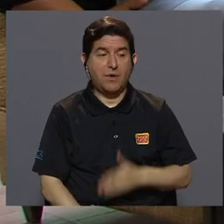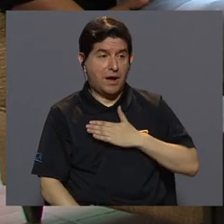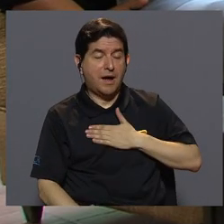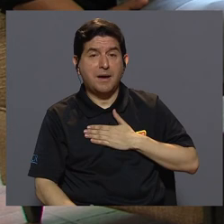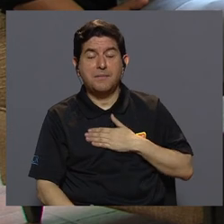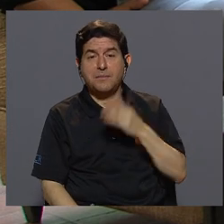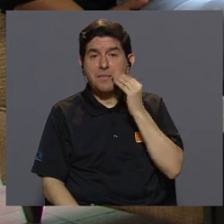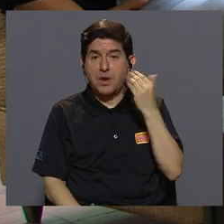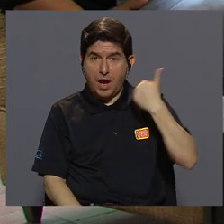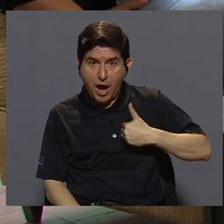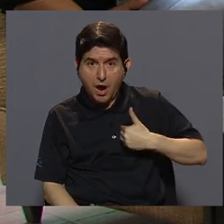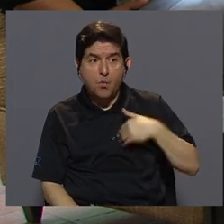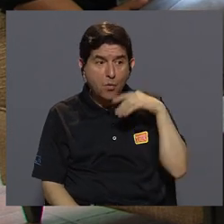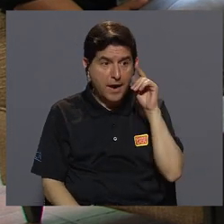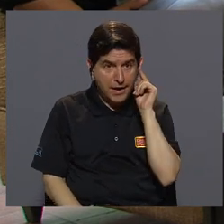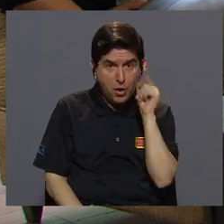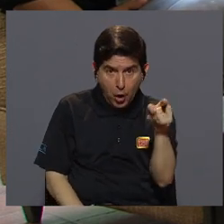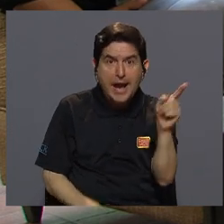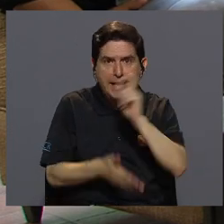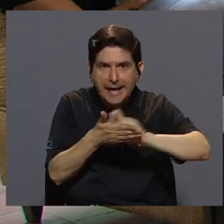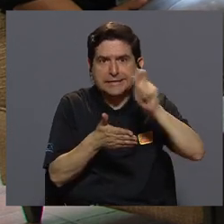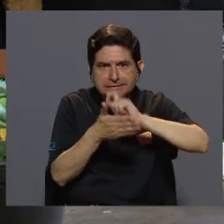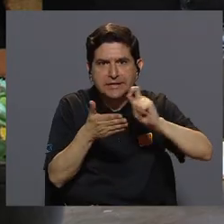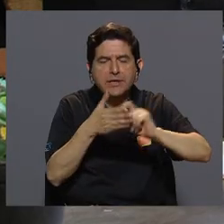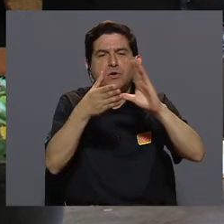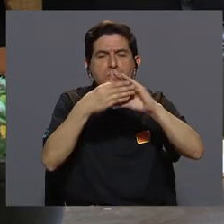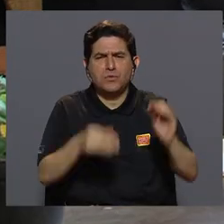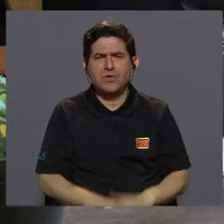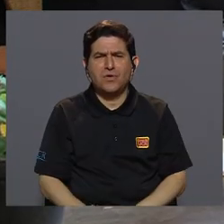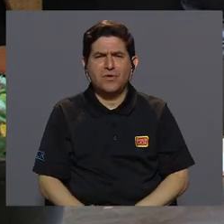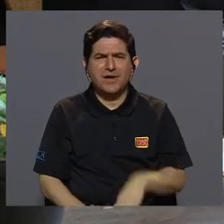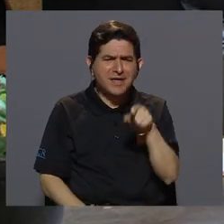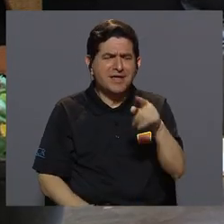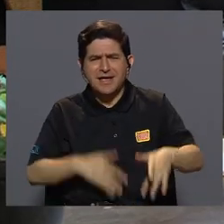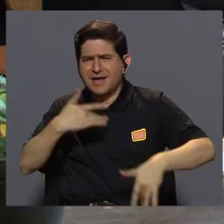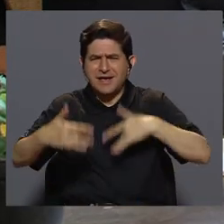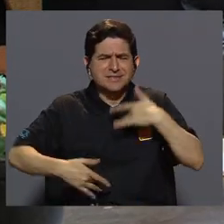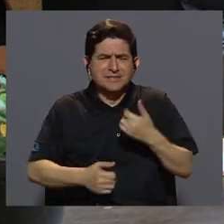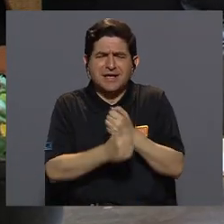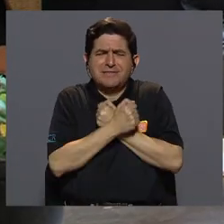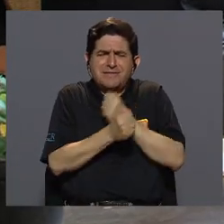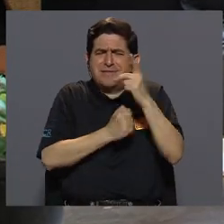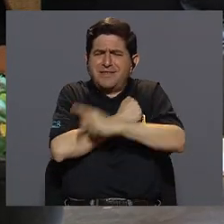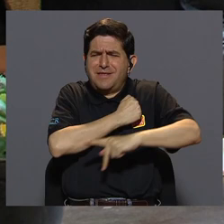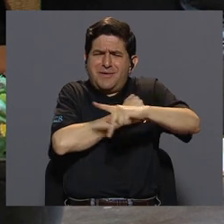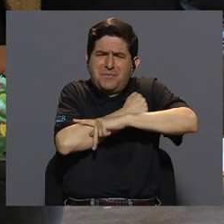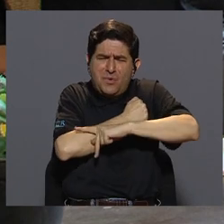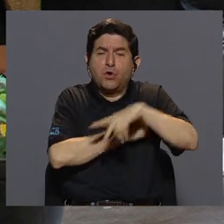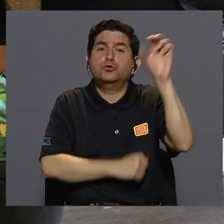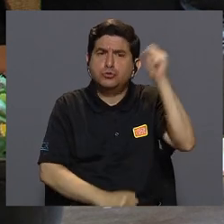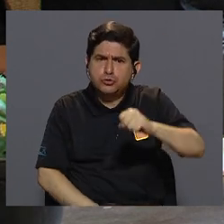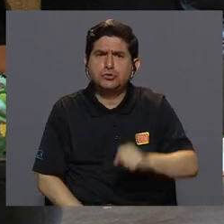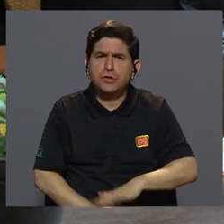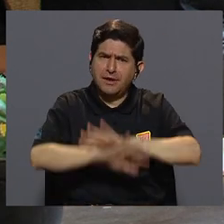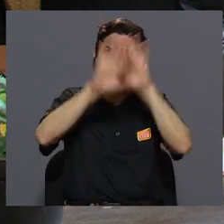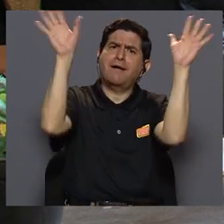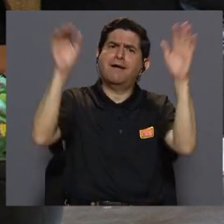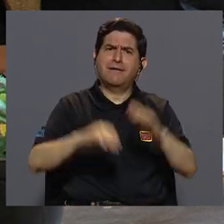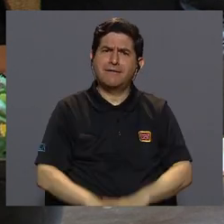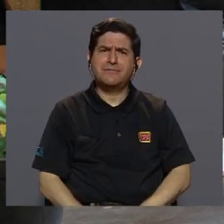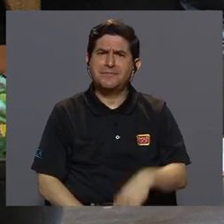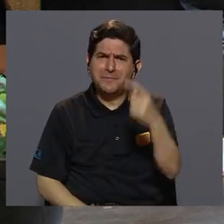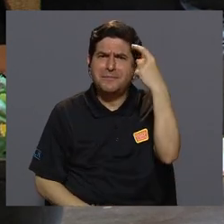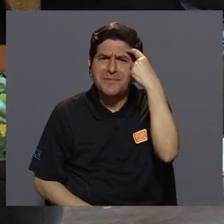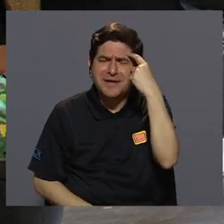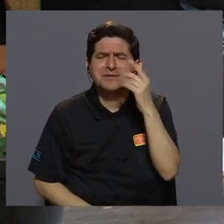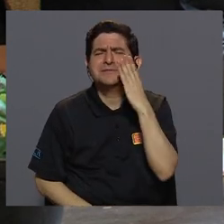lo contaba mi abuelo, que fue el que lo había escrito. Y le transmitían ese sentido patriótico. Claro, también. Ese sentido patriótico. Ustedes se imaginan lo